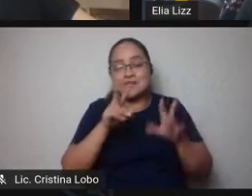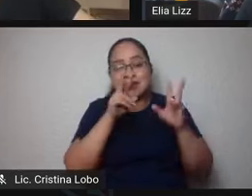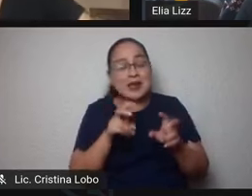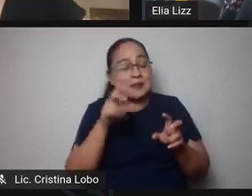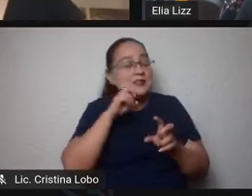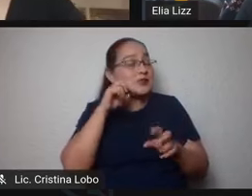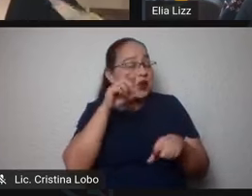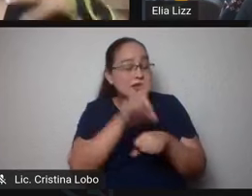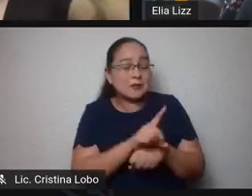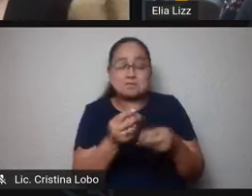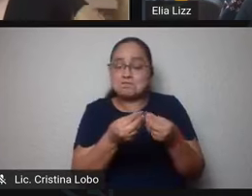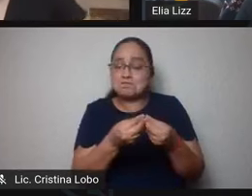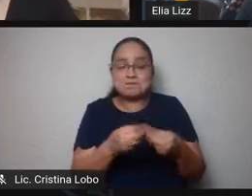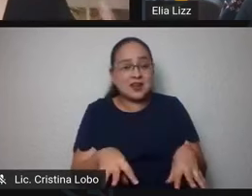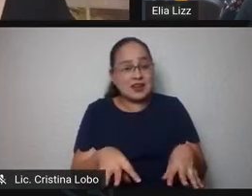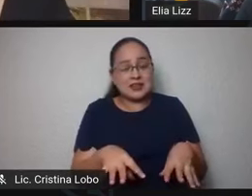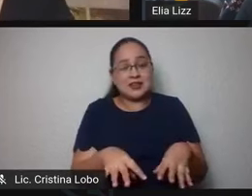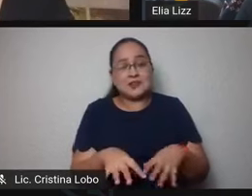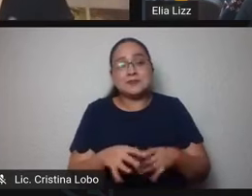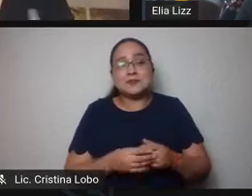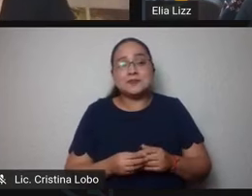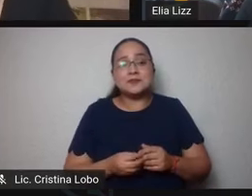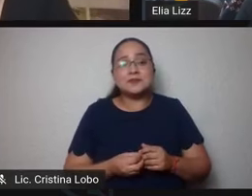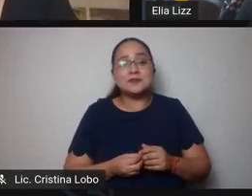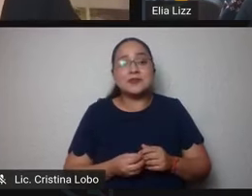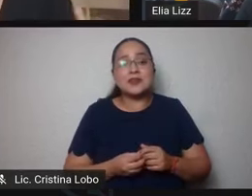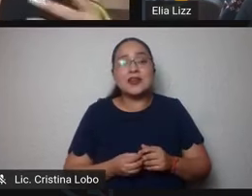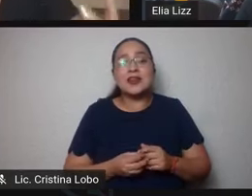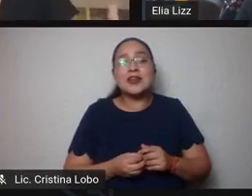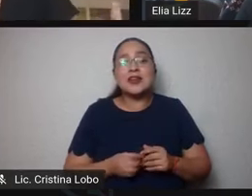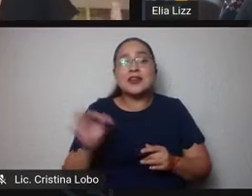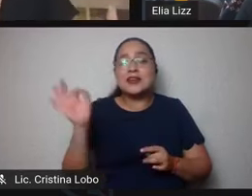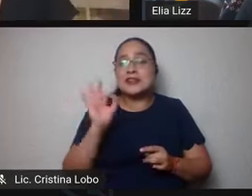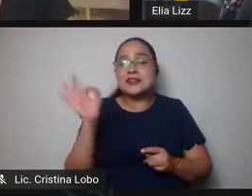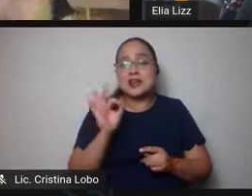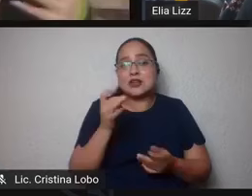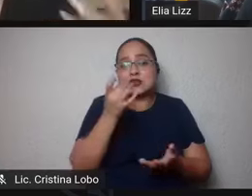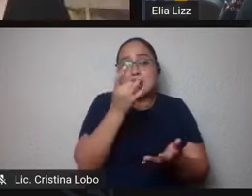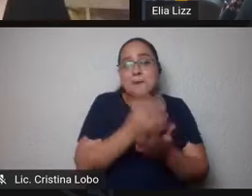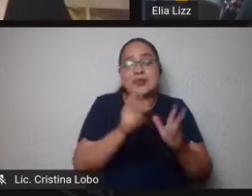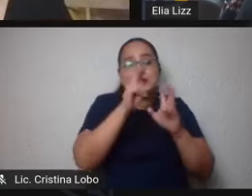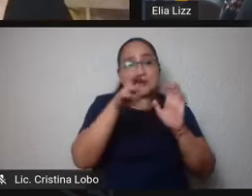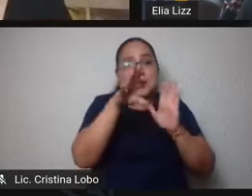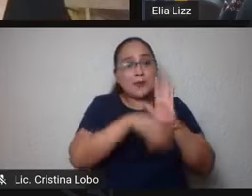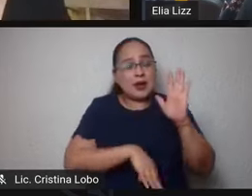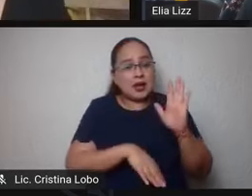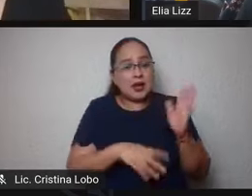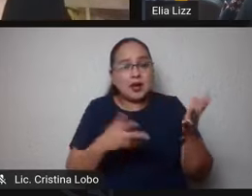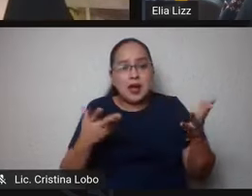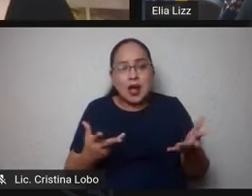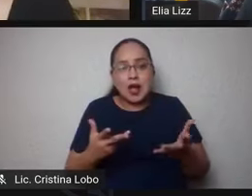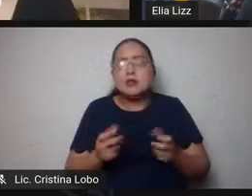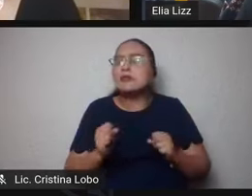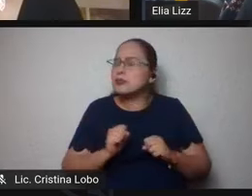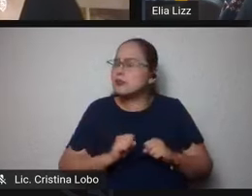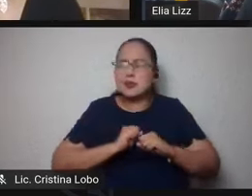tú lo acabas de referir, en este marco, que si fuera genital el tema, también sería